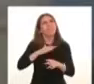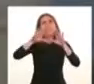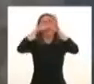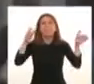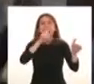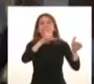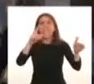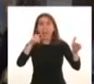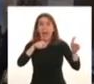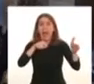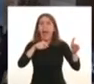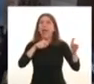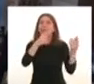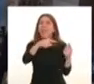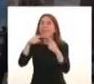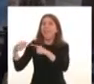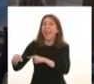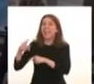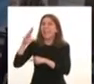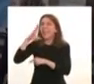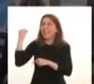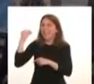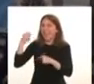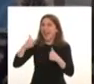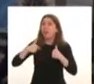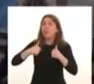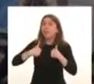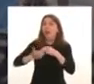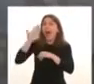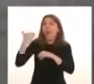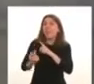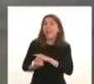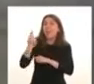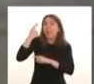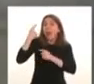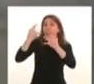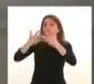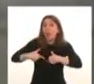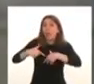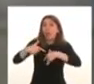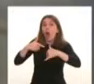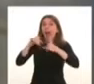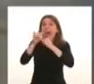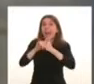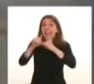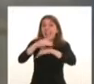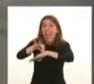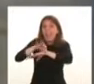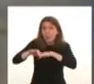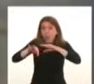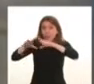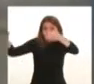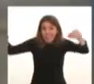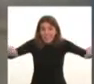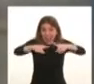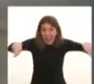que a diferencia de Cristina, yo lo vi nacer cuando trajeron los primeros proyectos los arquitectos de lo que había que hacer en